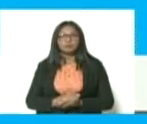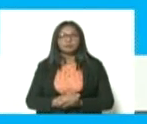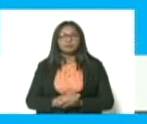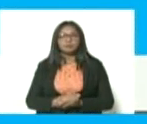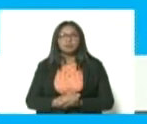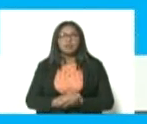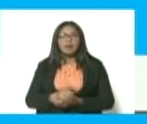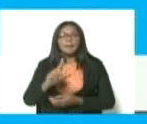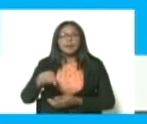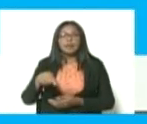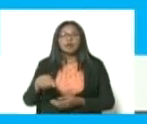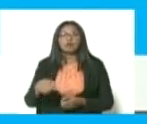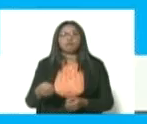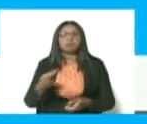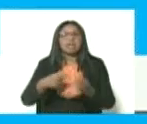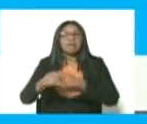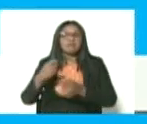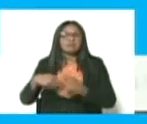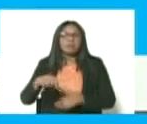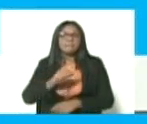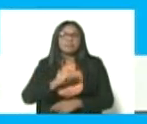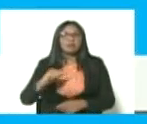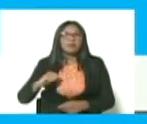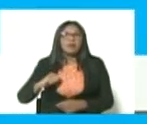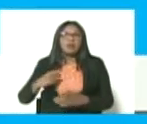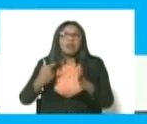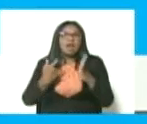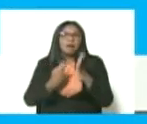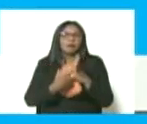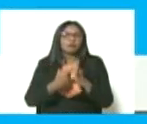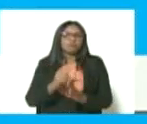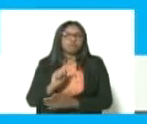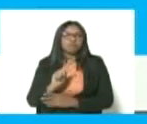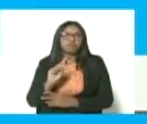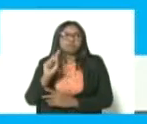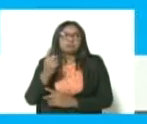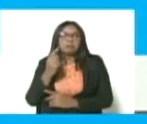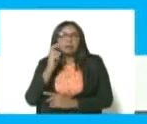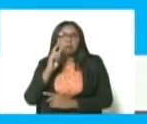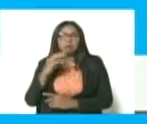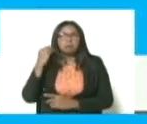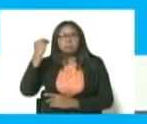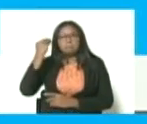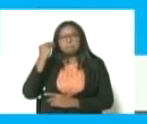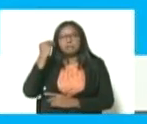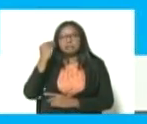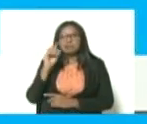mercado privado de vacunas, no, primera vez que lo escucho, no lo hemos pensado.